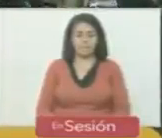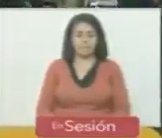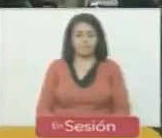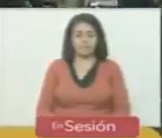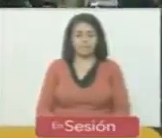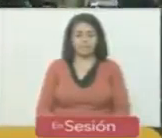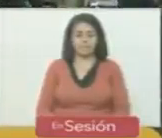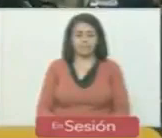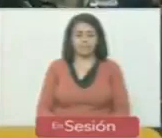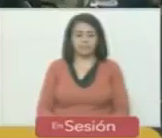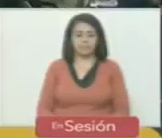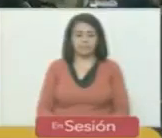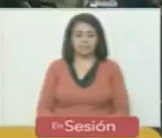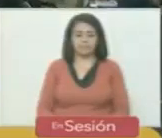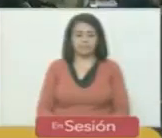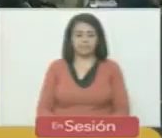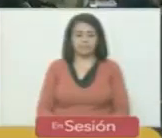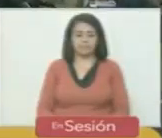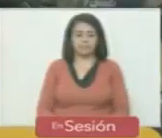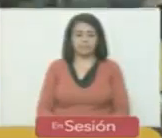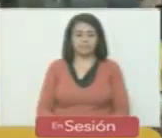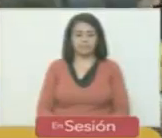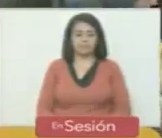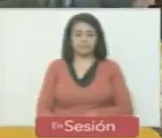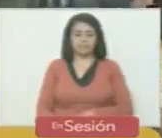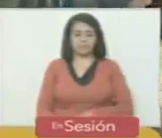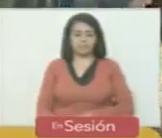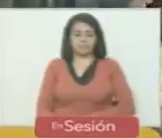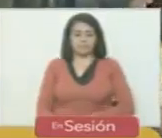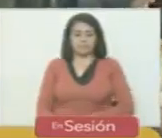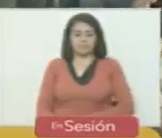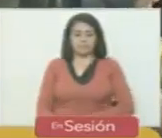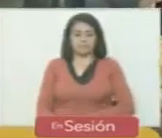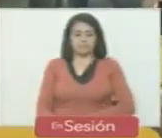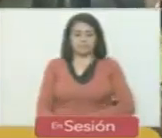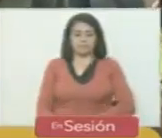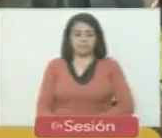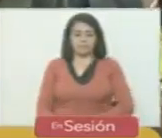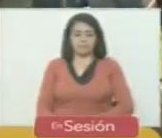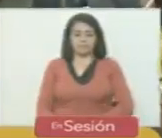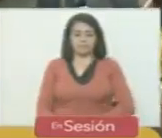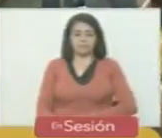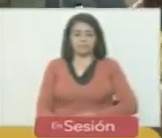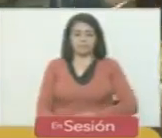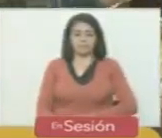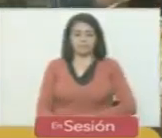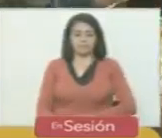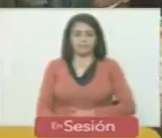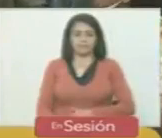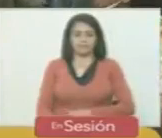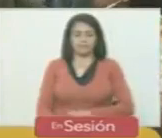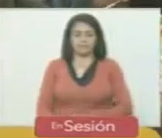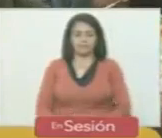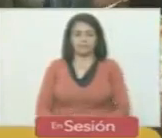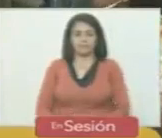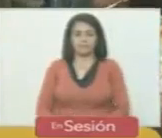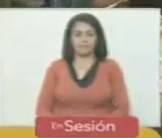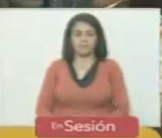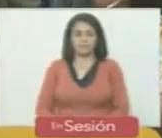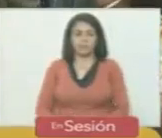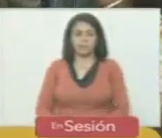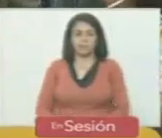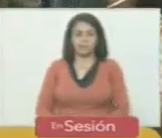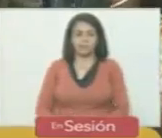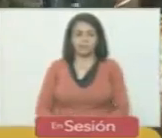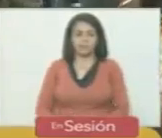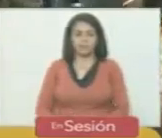Tasaka y Airua, Pushuareya, Nayakan ya, Nahutkatakan, Napushua, Napakan,